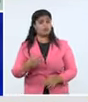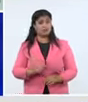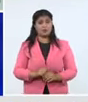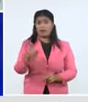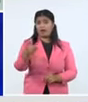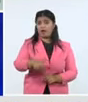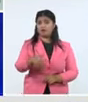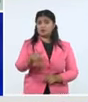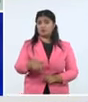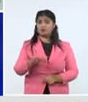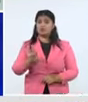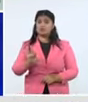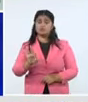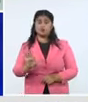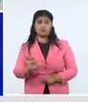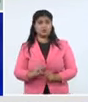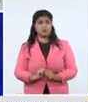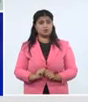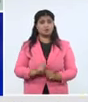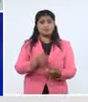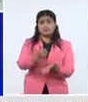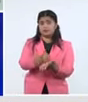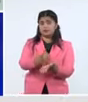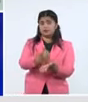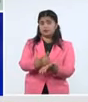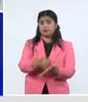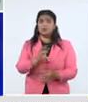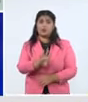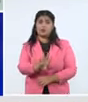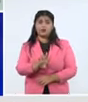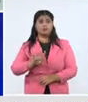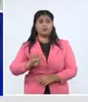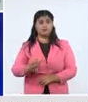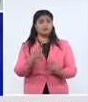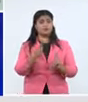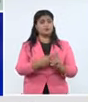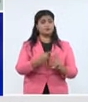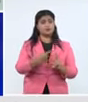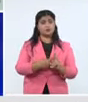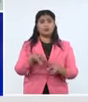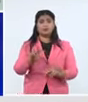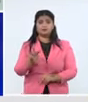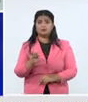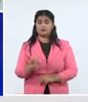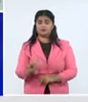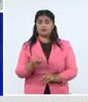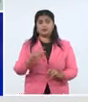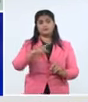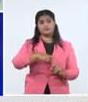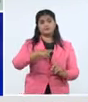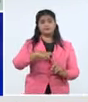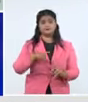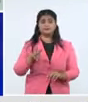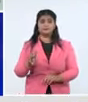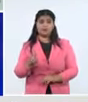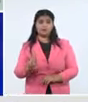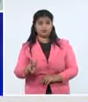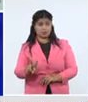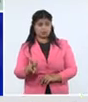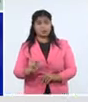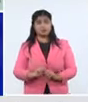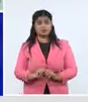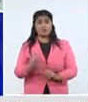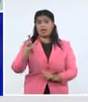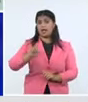58 confirmados, Santi Espíritus 44, Yaguajay 37, Trinidad 32, Cabaiguán